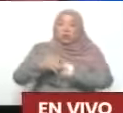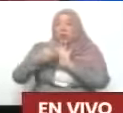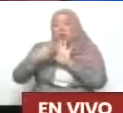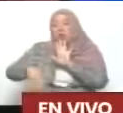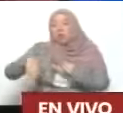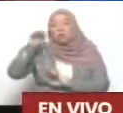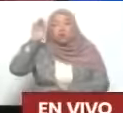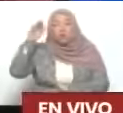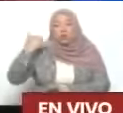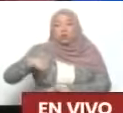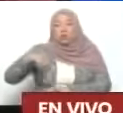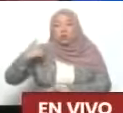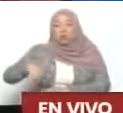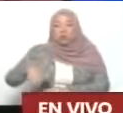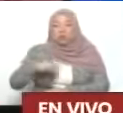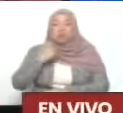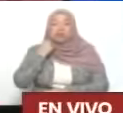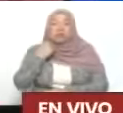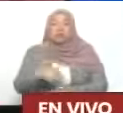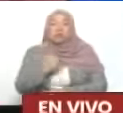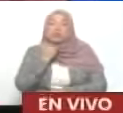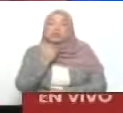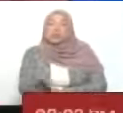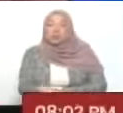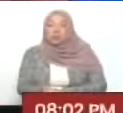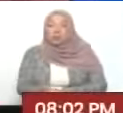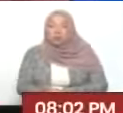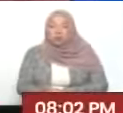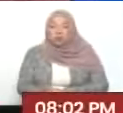futuro de Argentina al carajo. Y Milei,